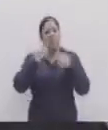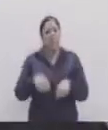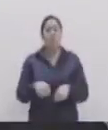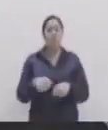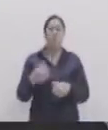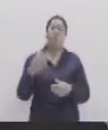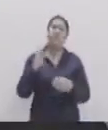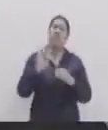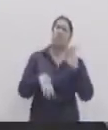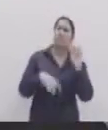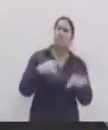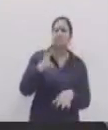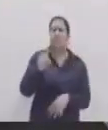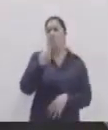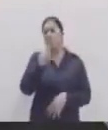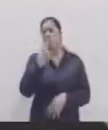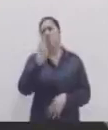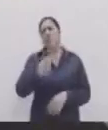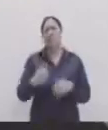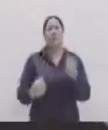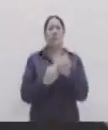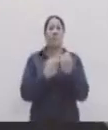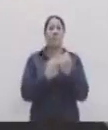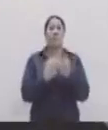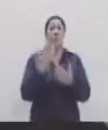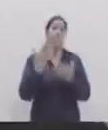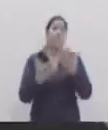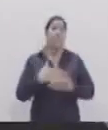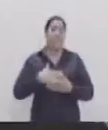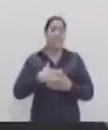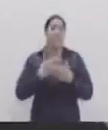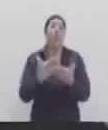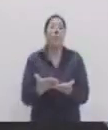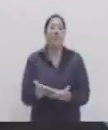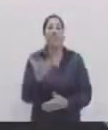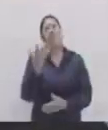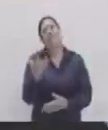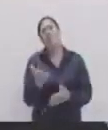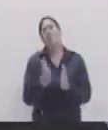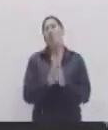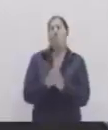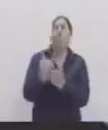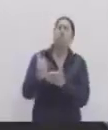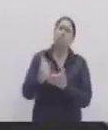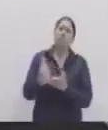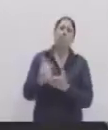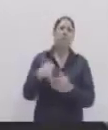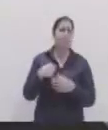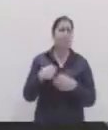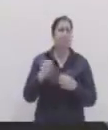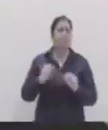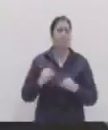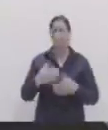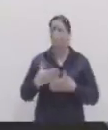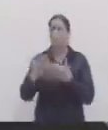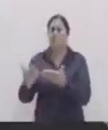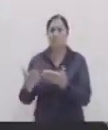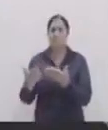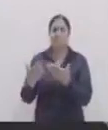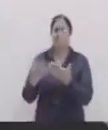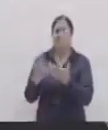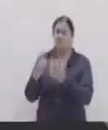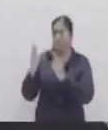si supongamos que usted necesita de mi apoyo, pues tener la confianza de pedírmelo y yo tener la confianza de decirle, sí, aquí está mi apoyo, ¿verdad?